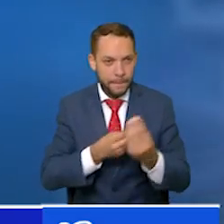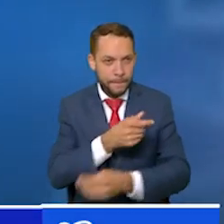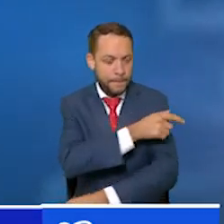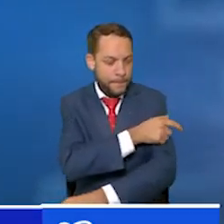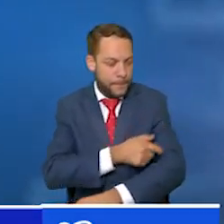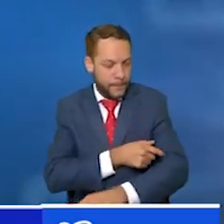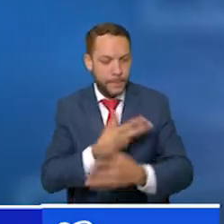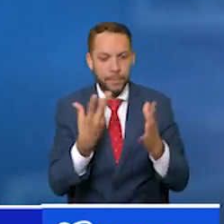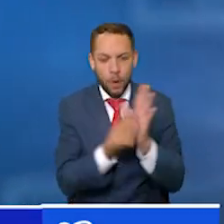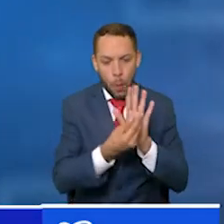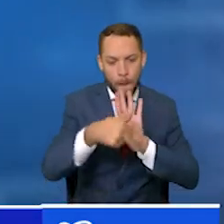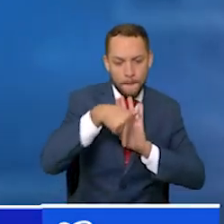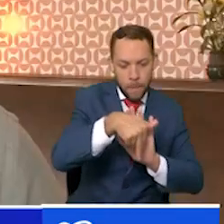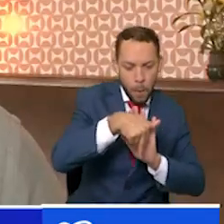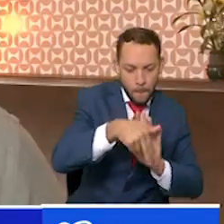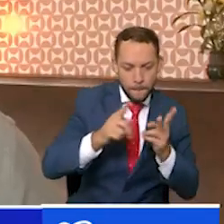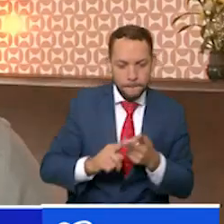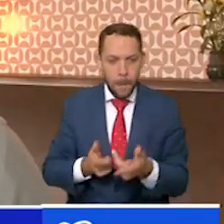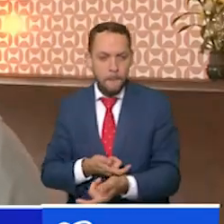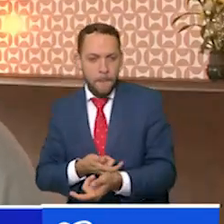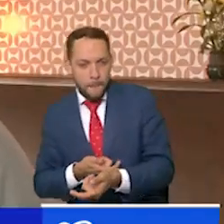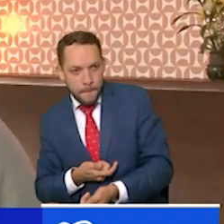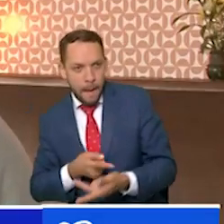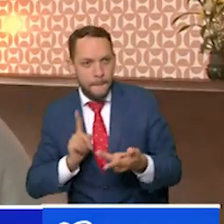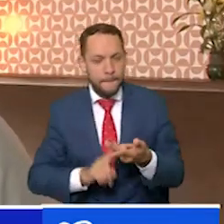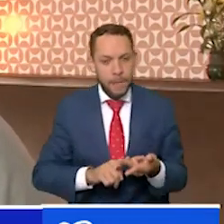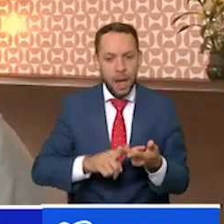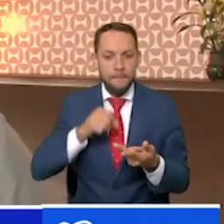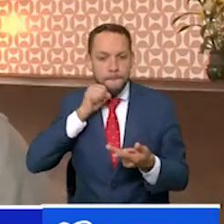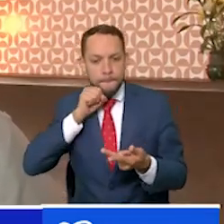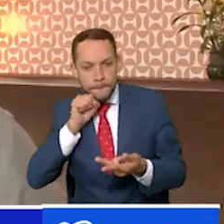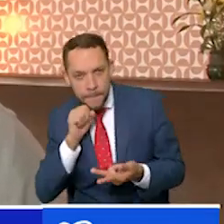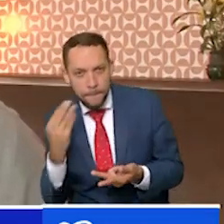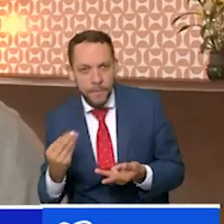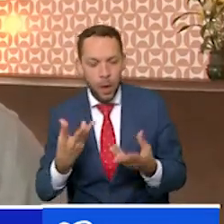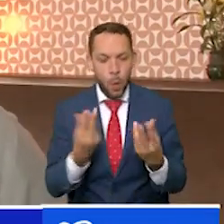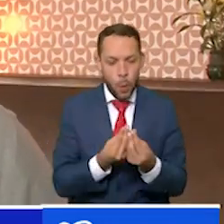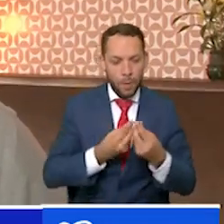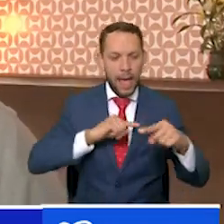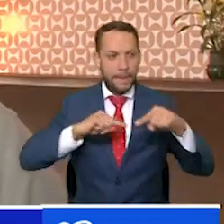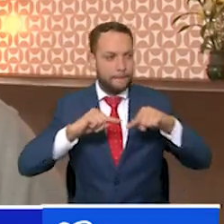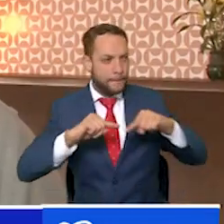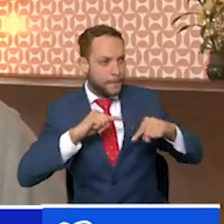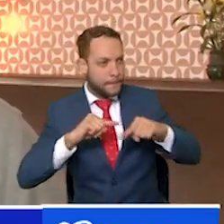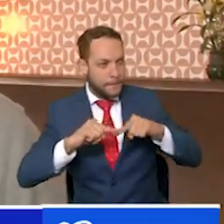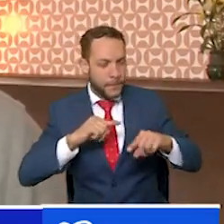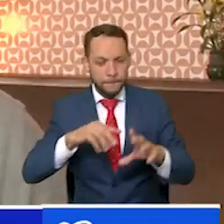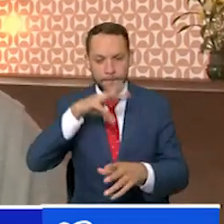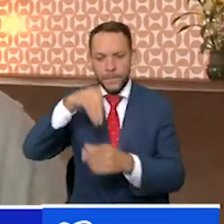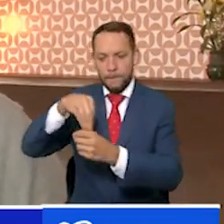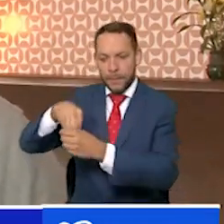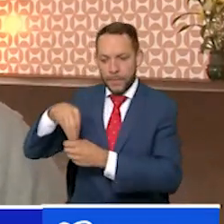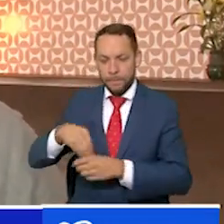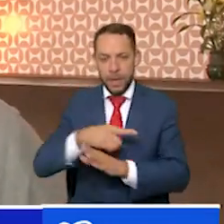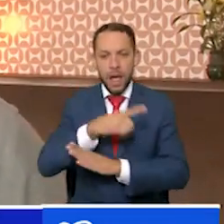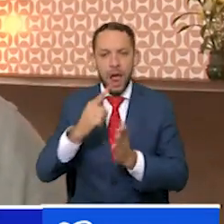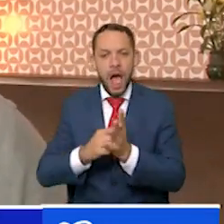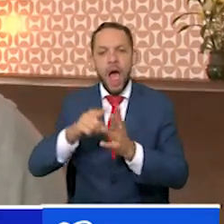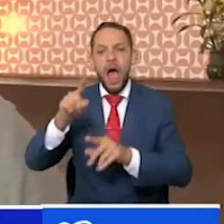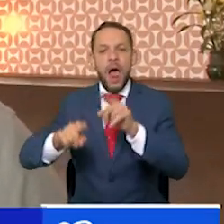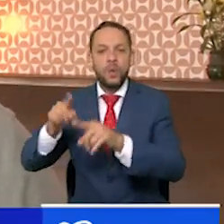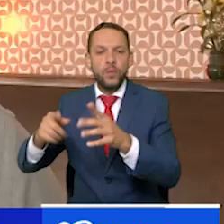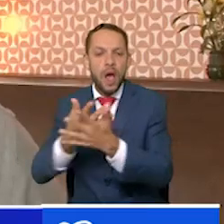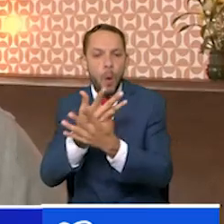gestión del riesgo bomberos defensa civil funcionarios de la administración municipal llevándole algunos materiales